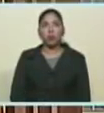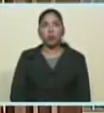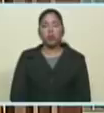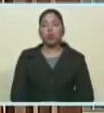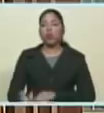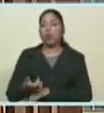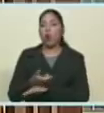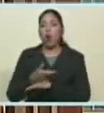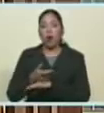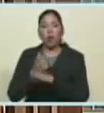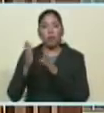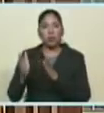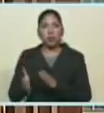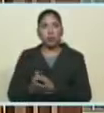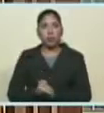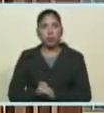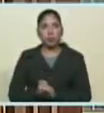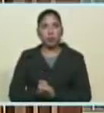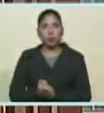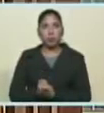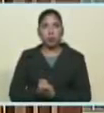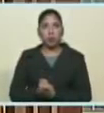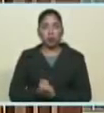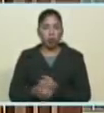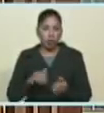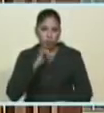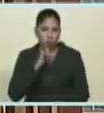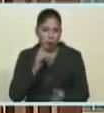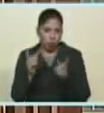Gobernación. Le voy a decir lo de las gobernaciones, nada más.